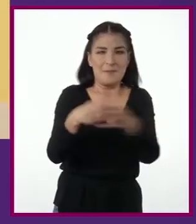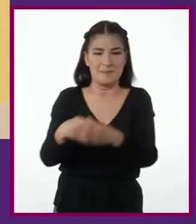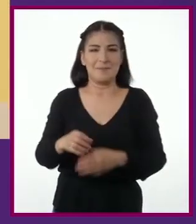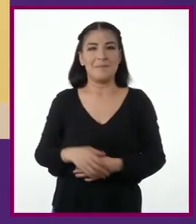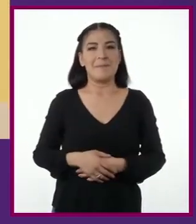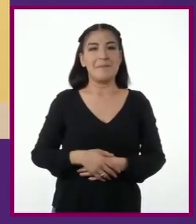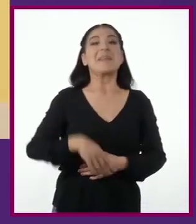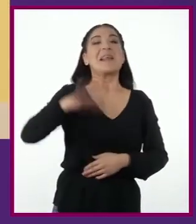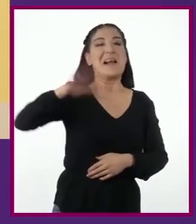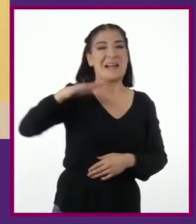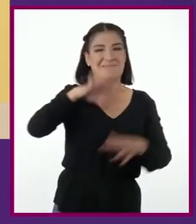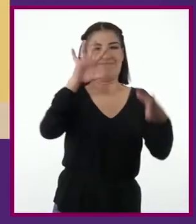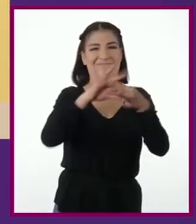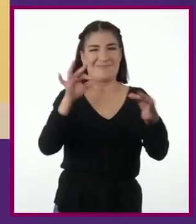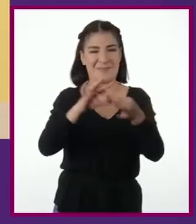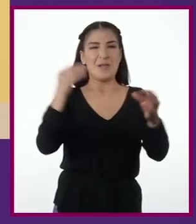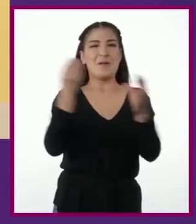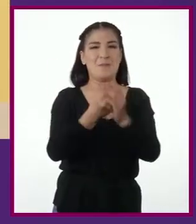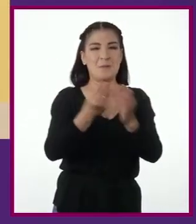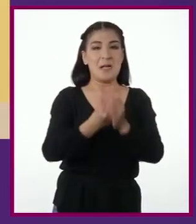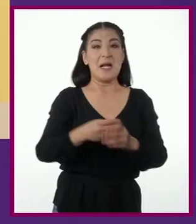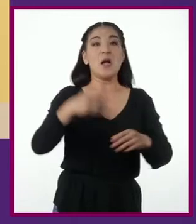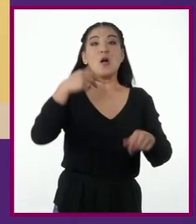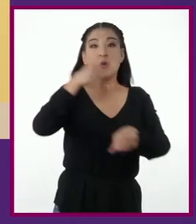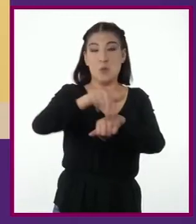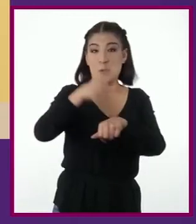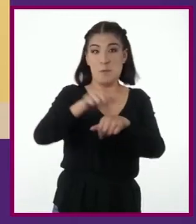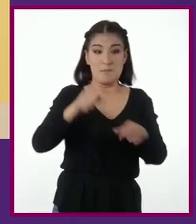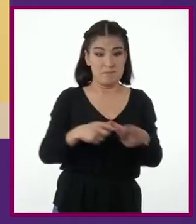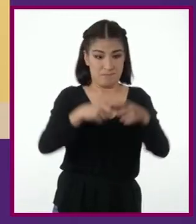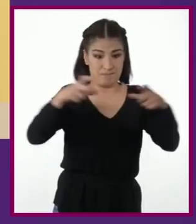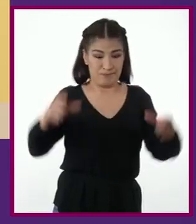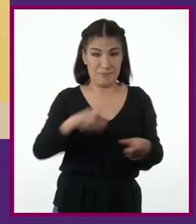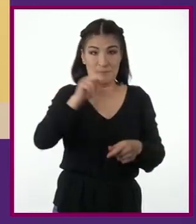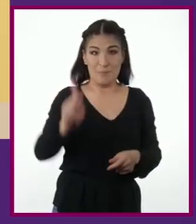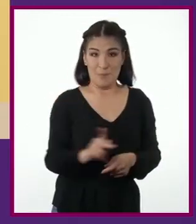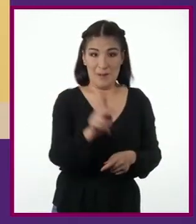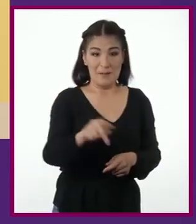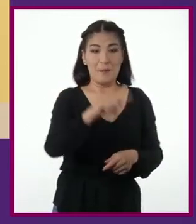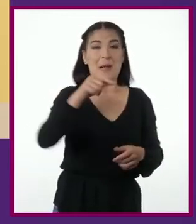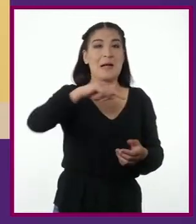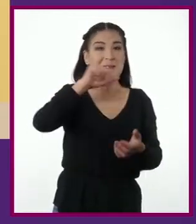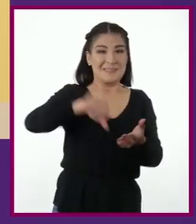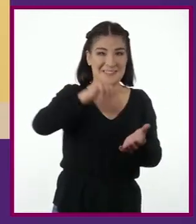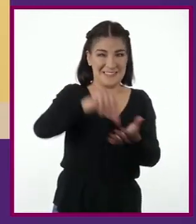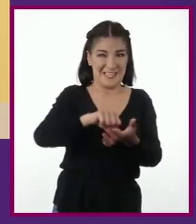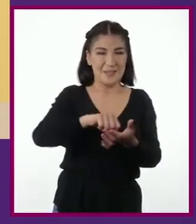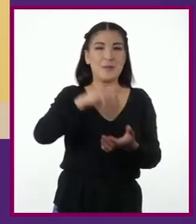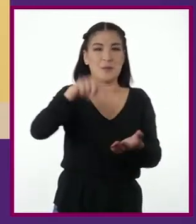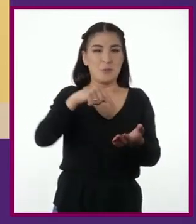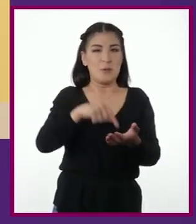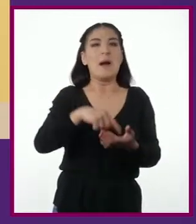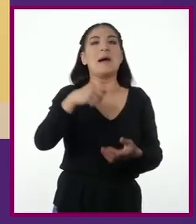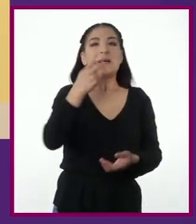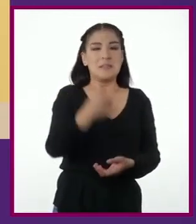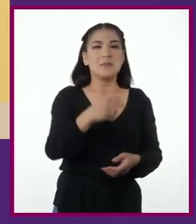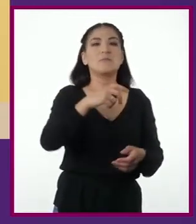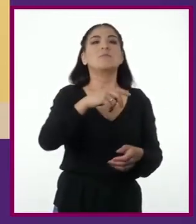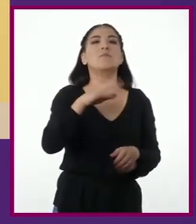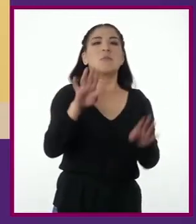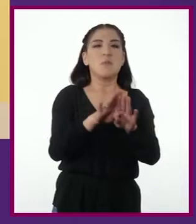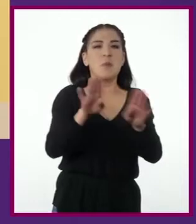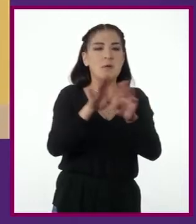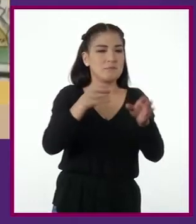dicho en sesiones anteriores, el gran número de la población que vivía en los centros urbanos se organizó en